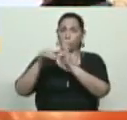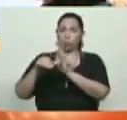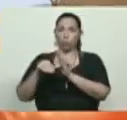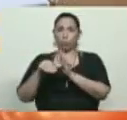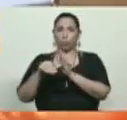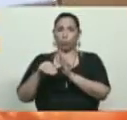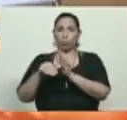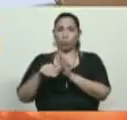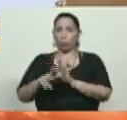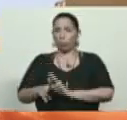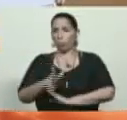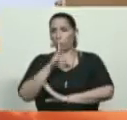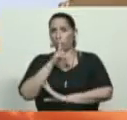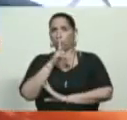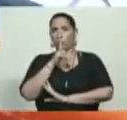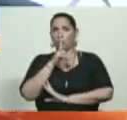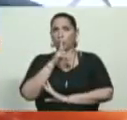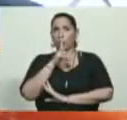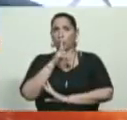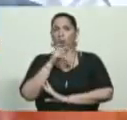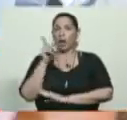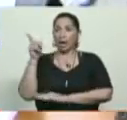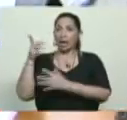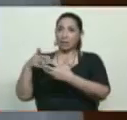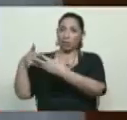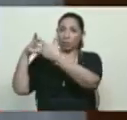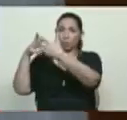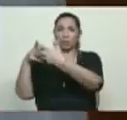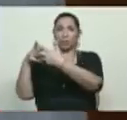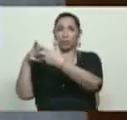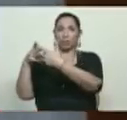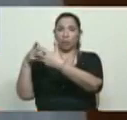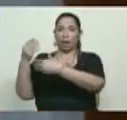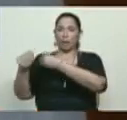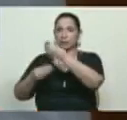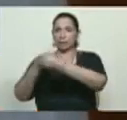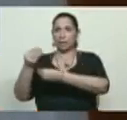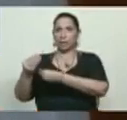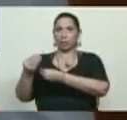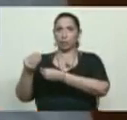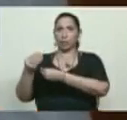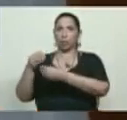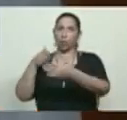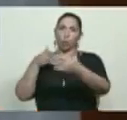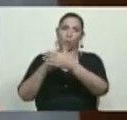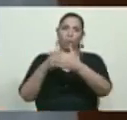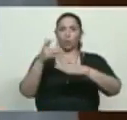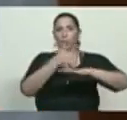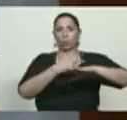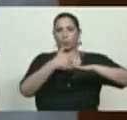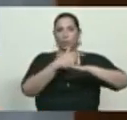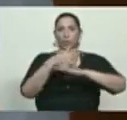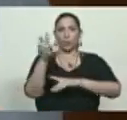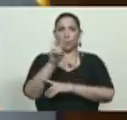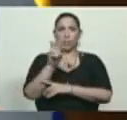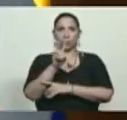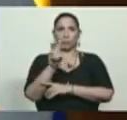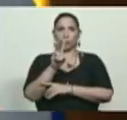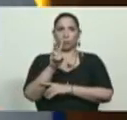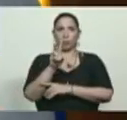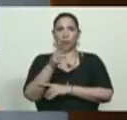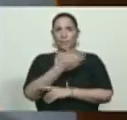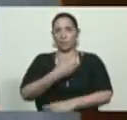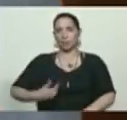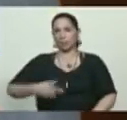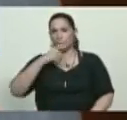robo descarado, y se están prestando a una conspiración en contra del gobierno legítimo del presidente Nicolás Maduro